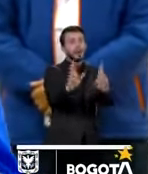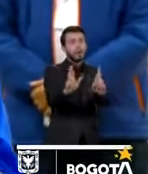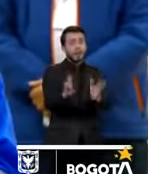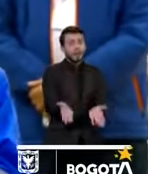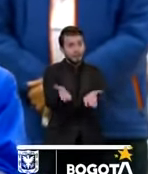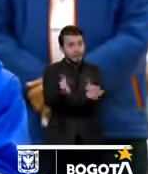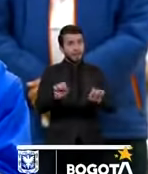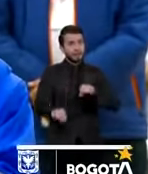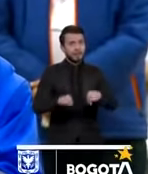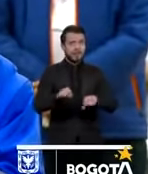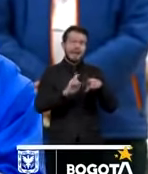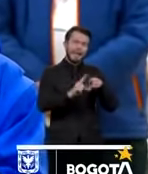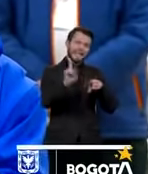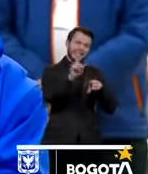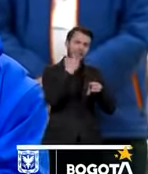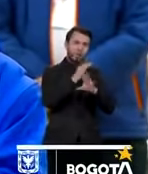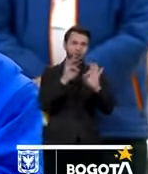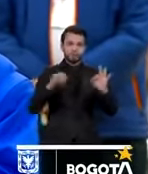de bicicletas,